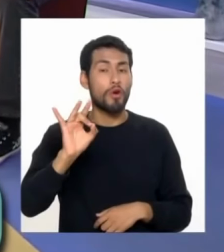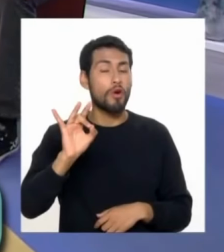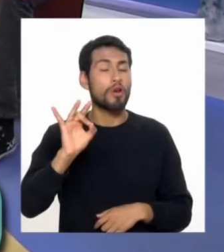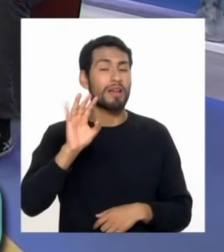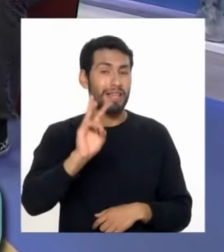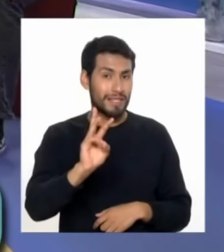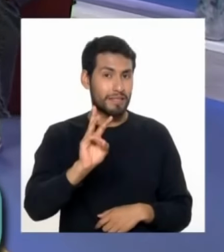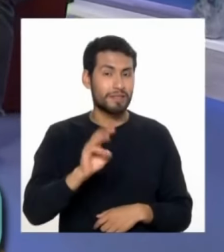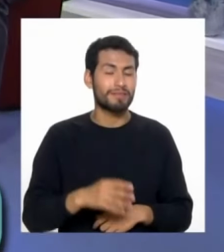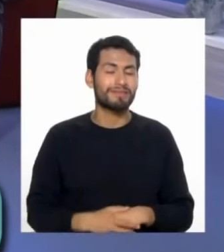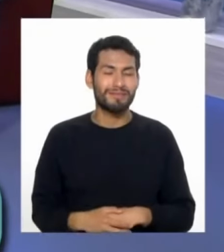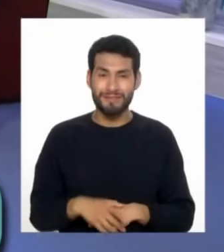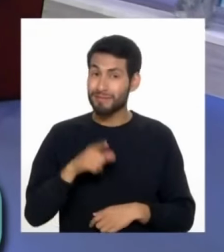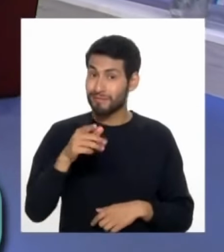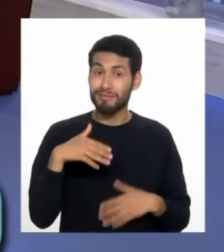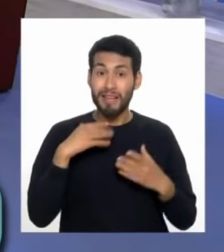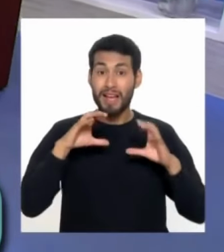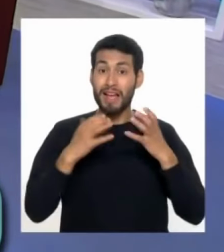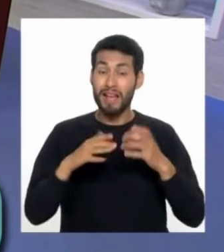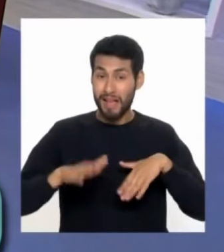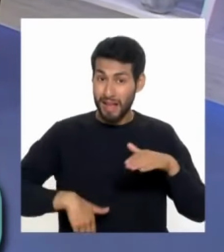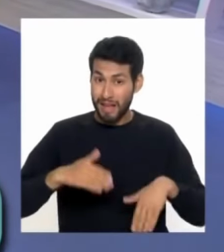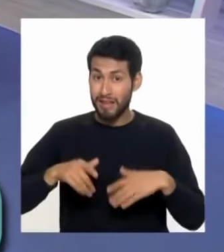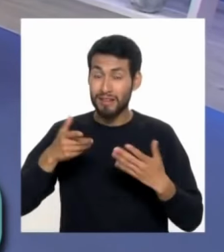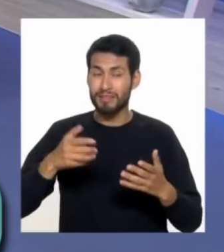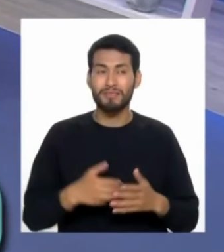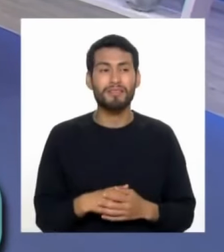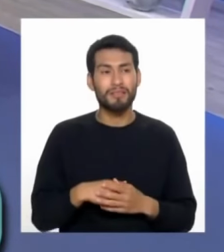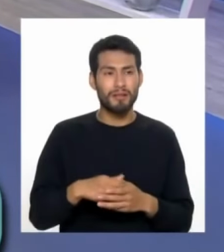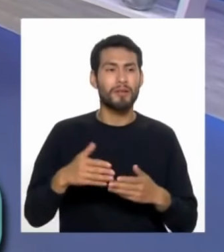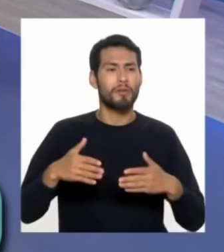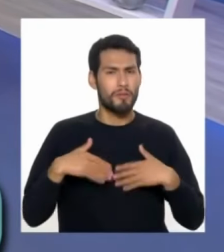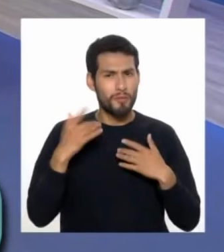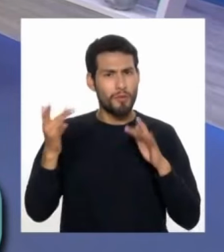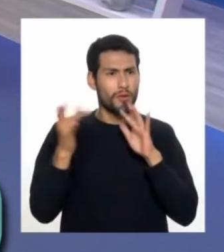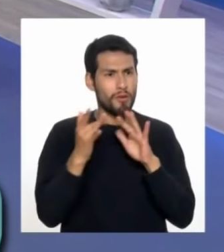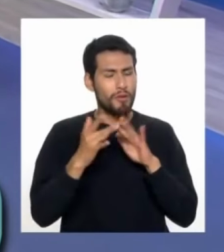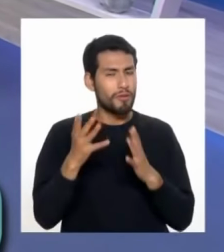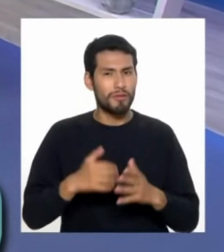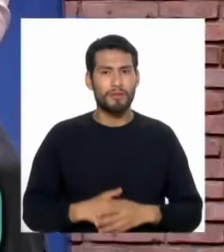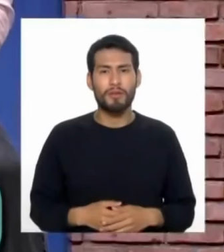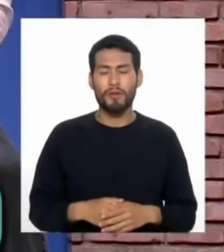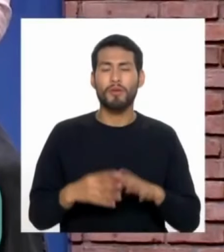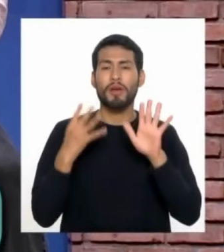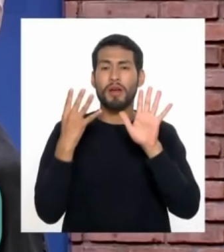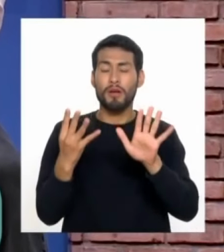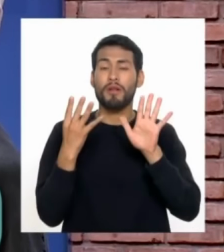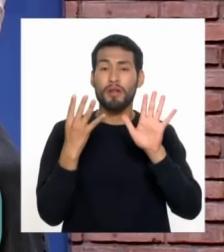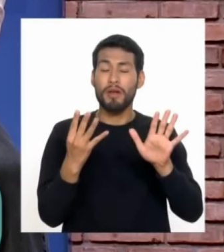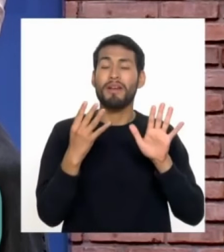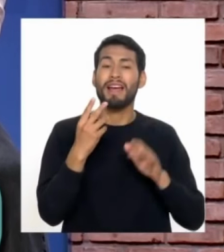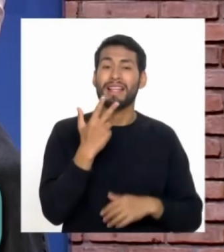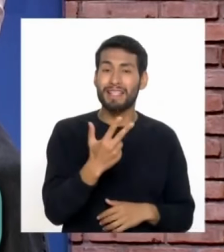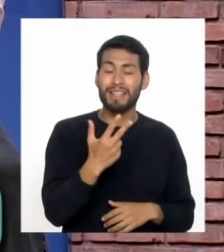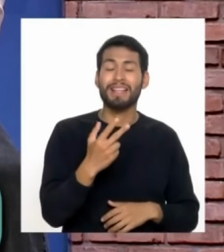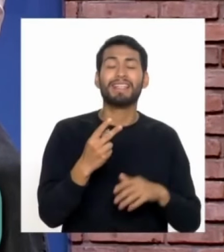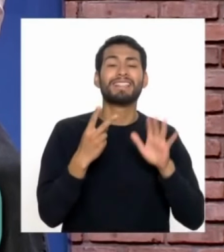997-492-486. Y los que quieren clases de cajón en Cajoneate se pueden comunicar al